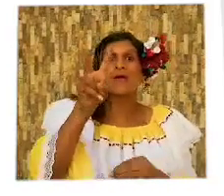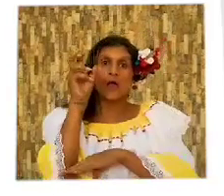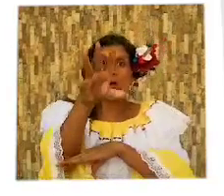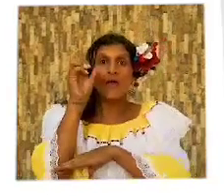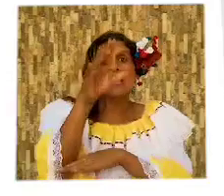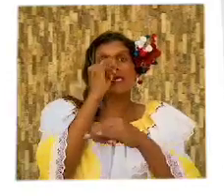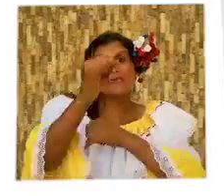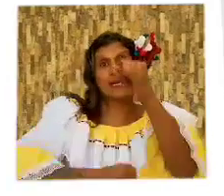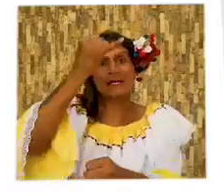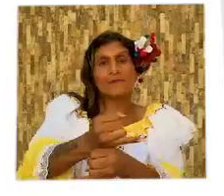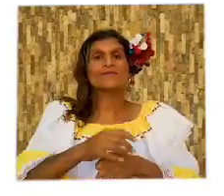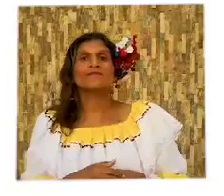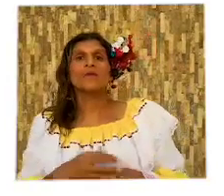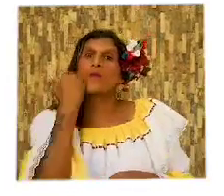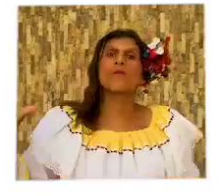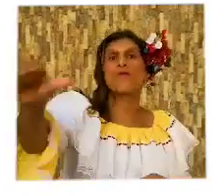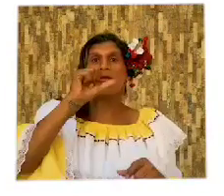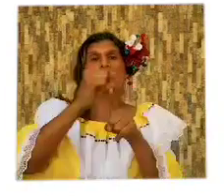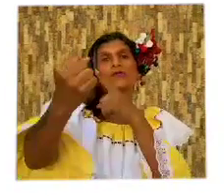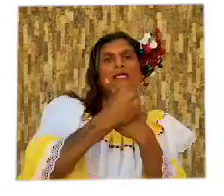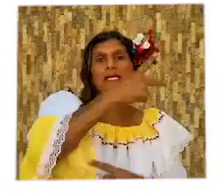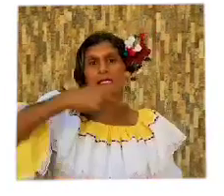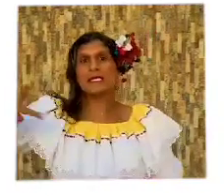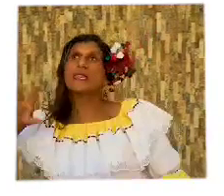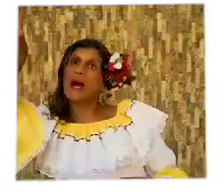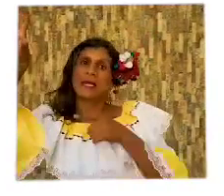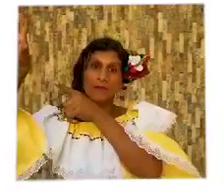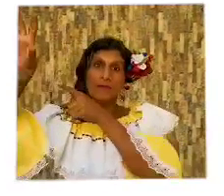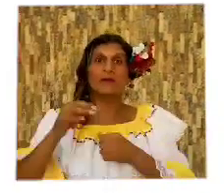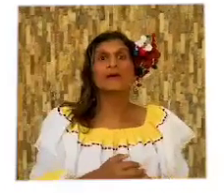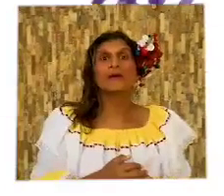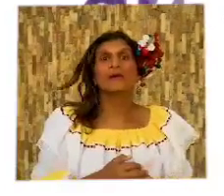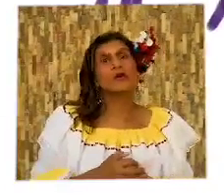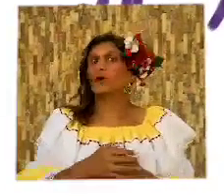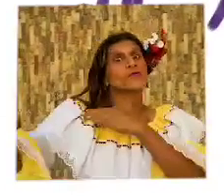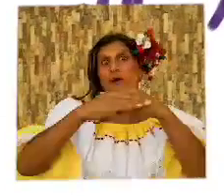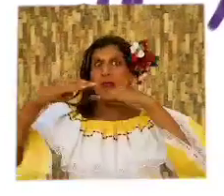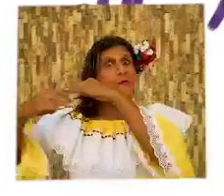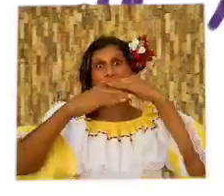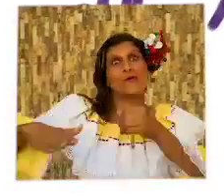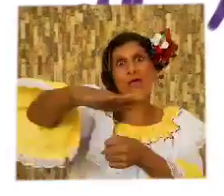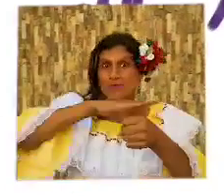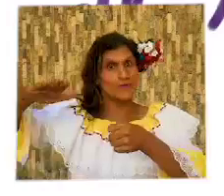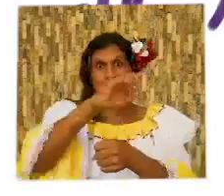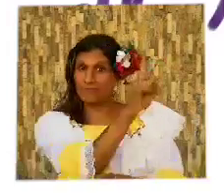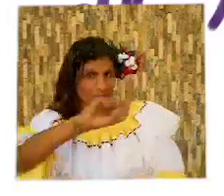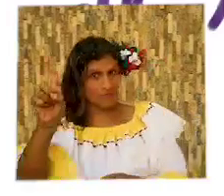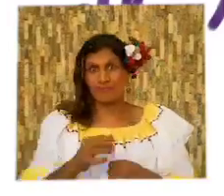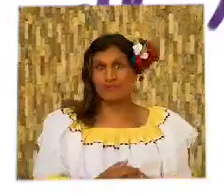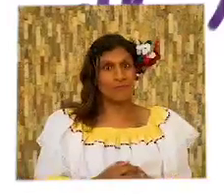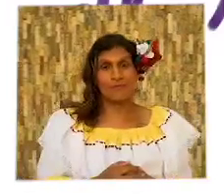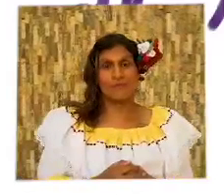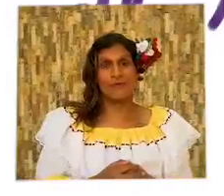mujeres pudiéramos votar. Por propuesta de una señora llamada Disque Clara, líder del levantamiento de